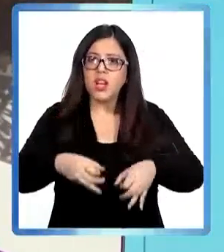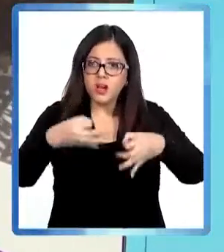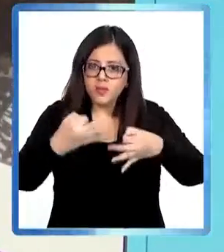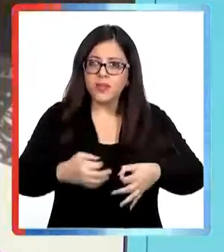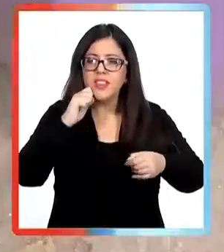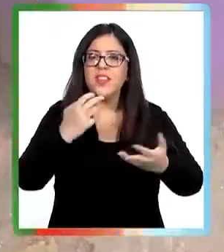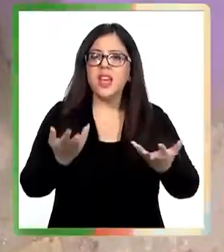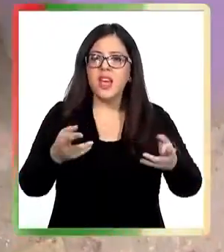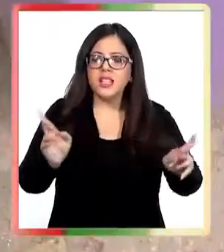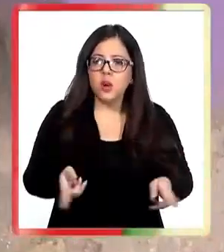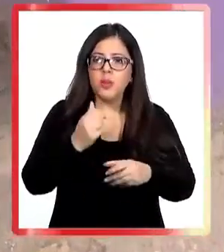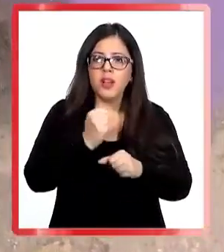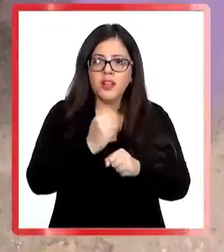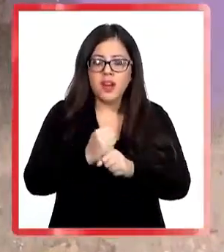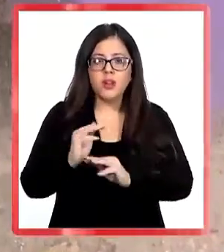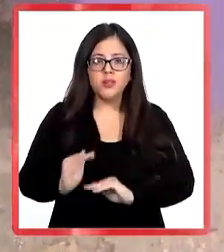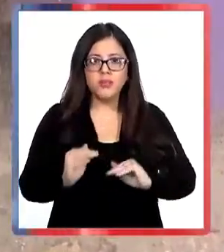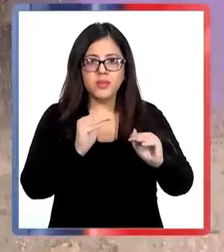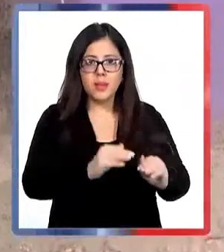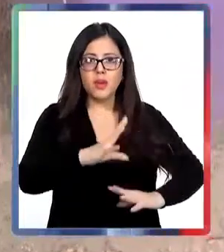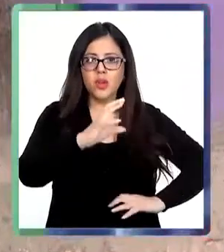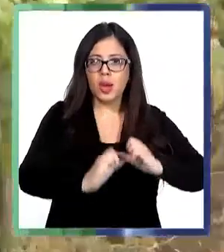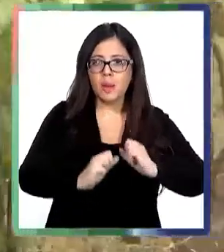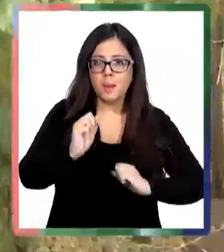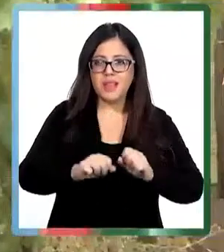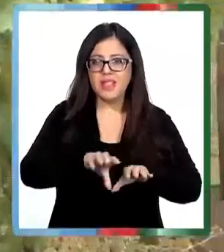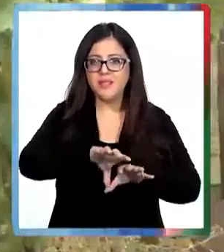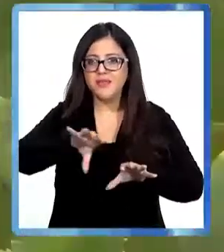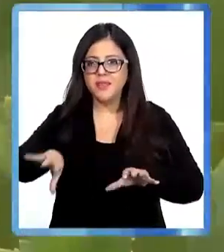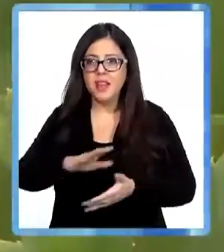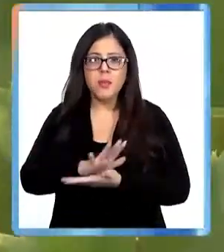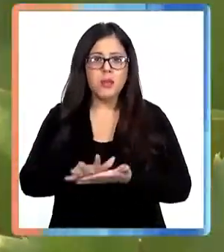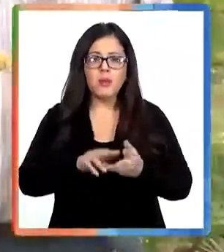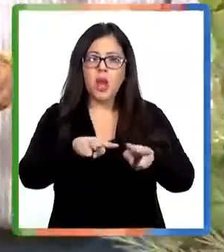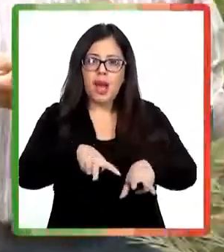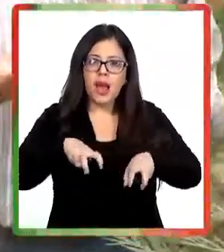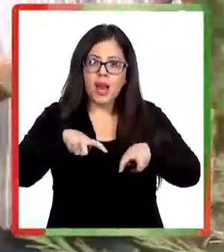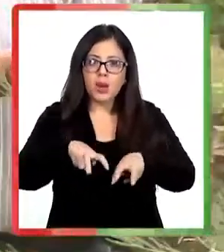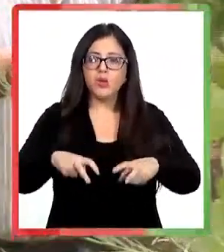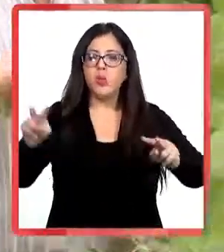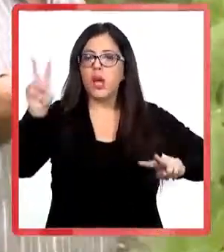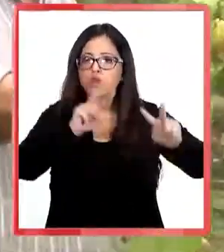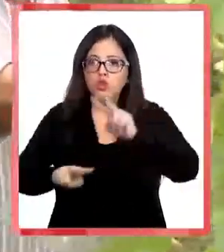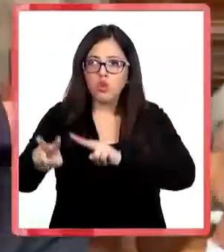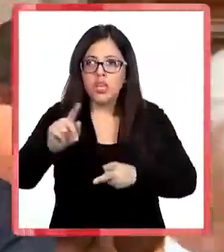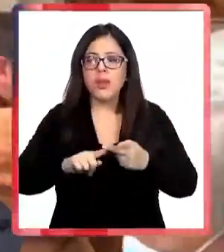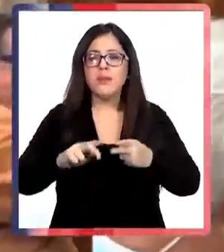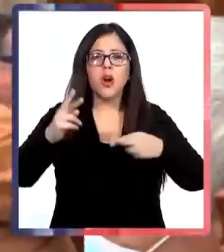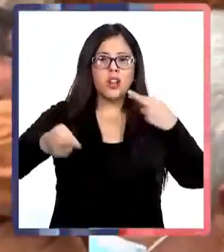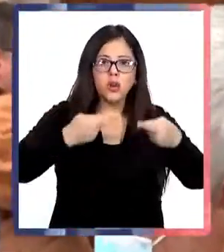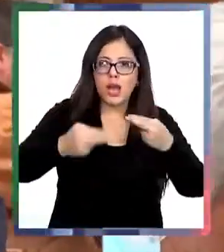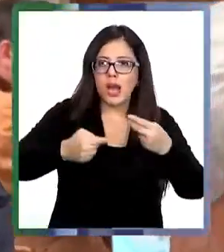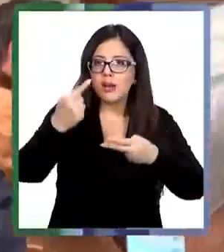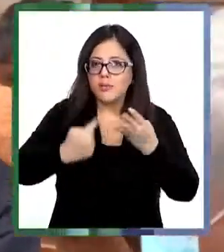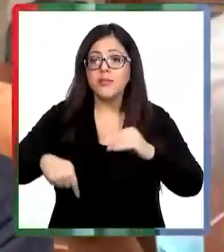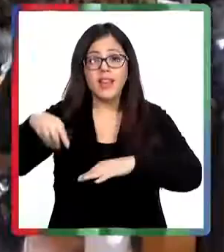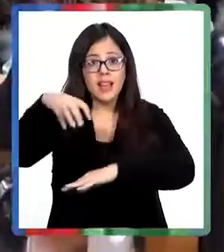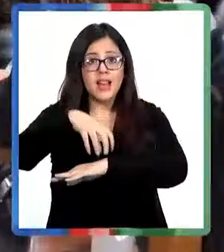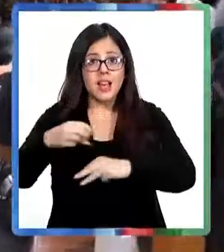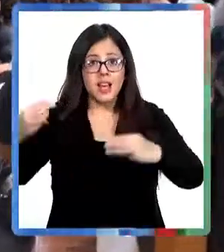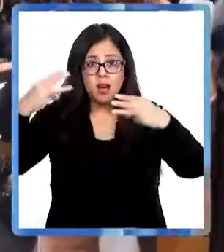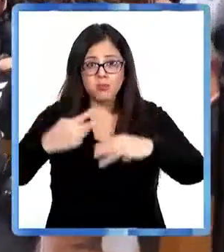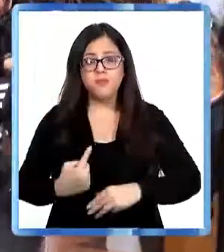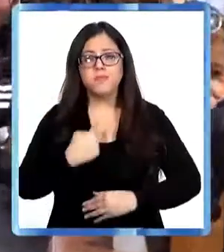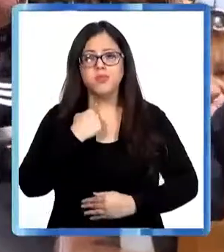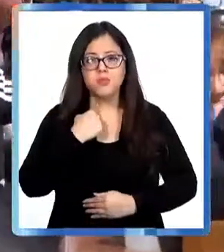es recuperar el empleo, apoyos a industrias que han estado rezagadas, como la agricultura, como el turismo, como la gastronomía, que acá en Magallanes ha sido